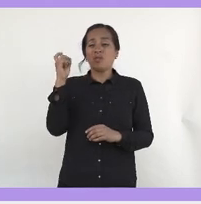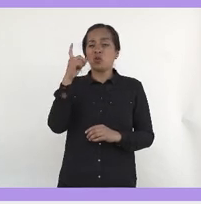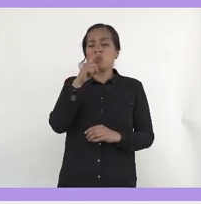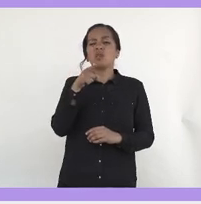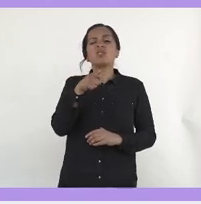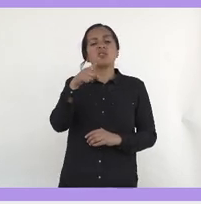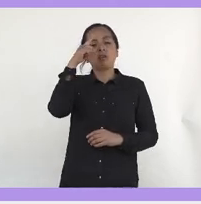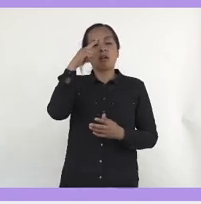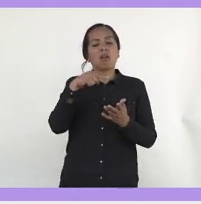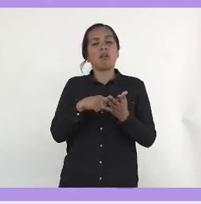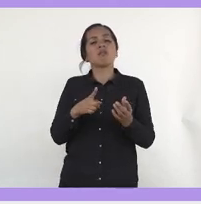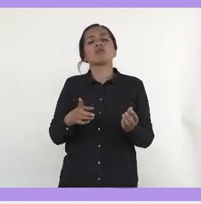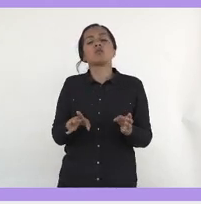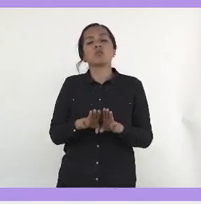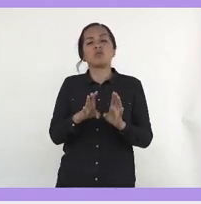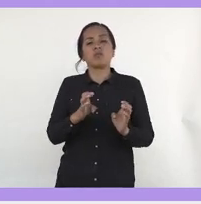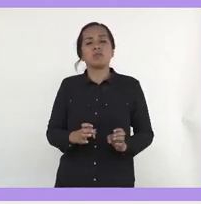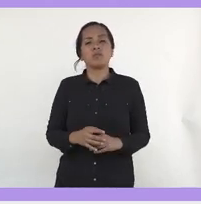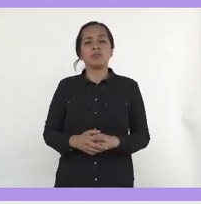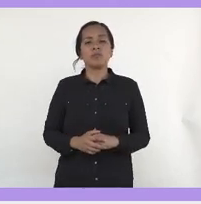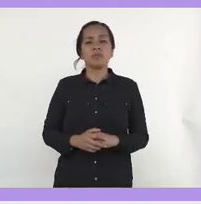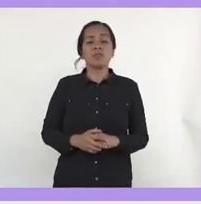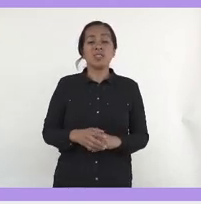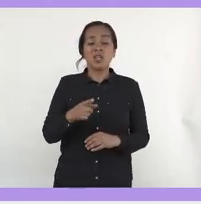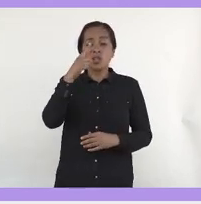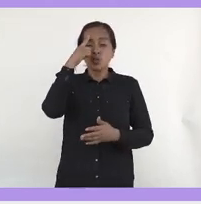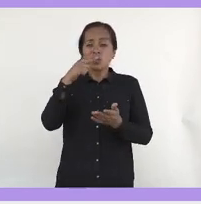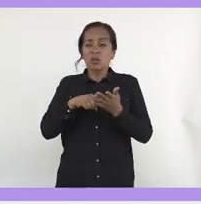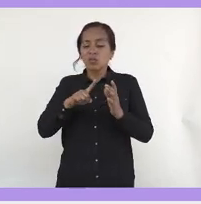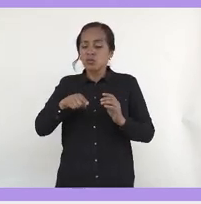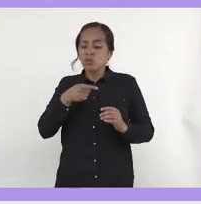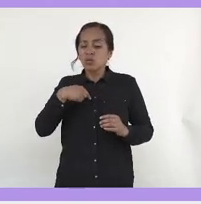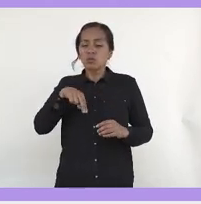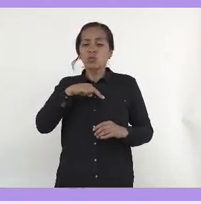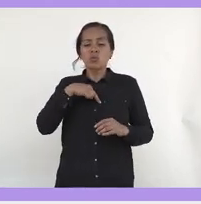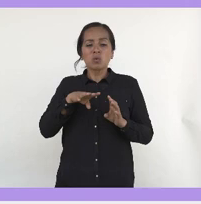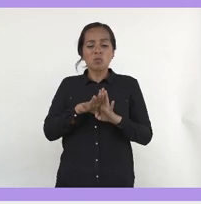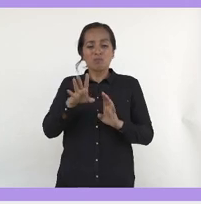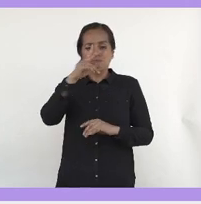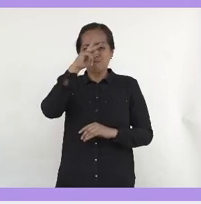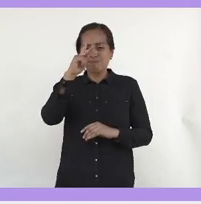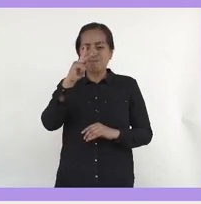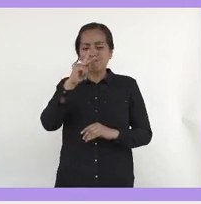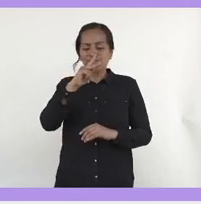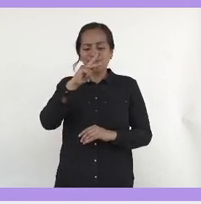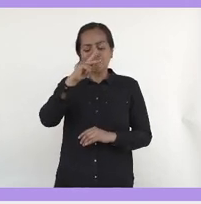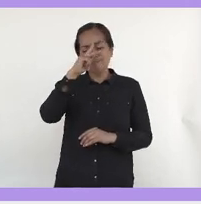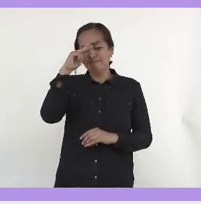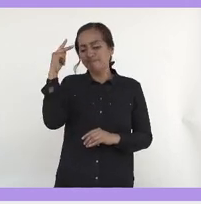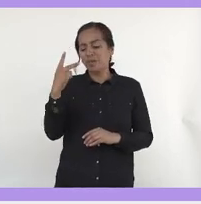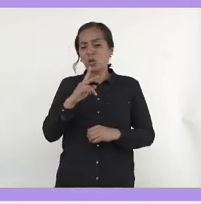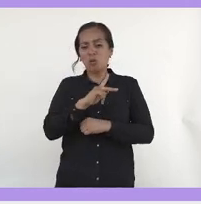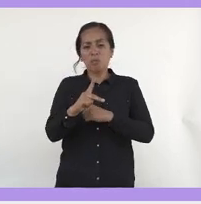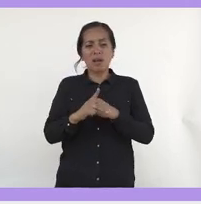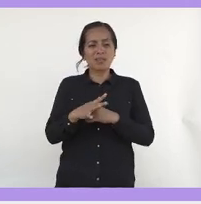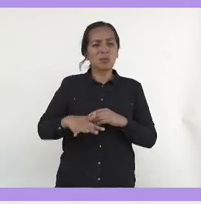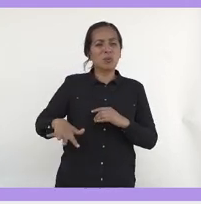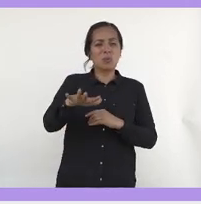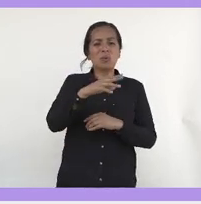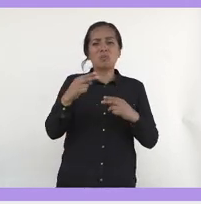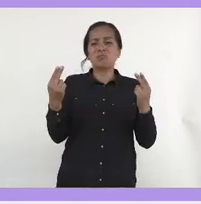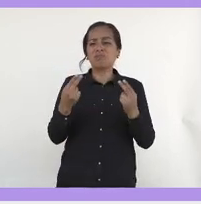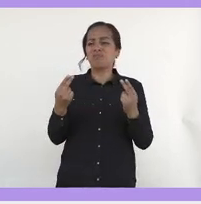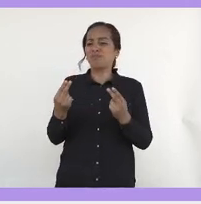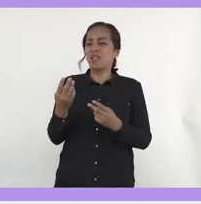Mira yo creo que somos muy muy afortunadas como país porque tenemos toda la materia prima que podamos necesitar